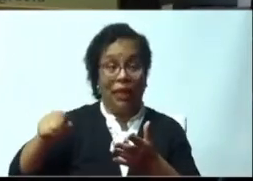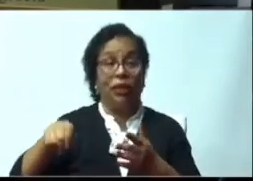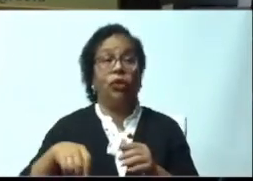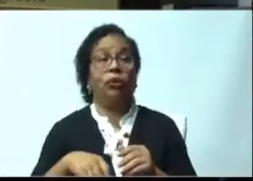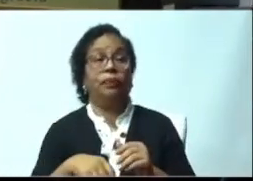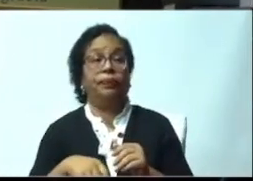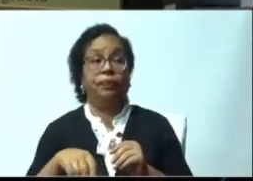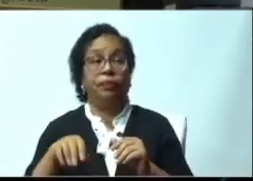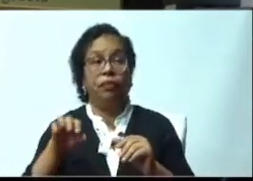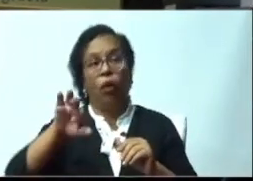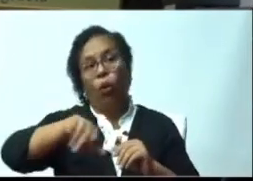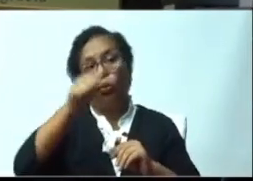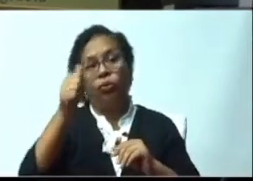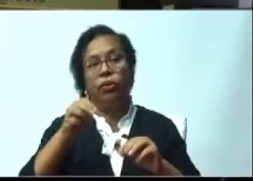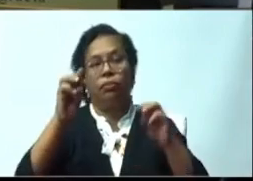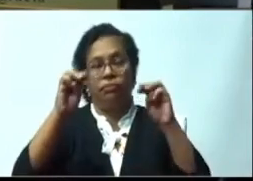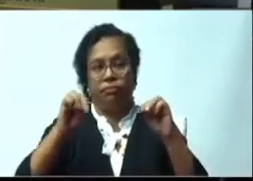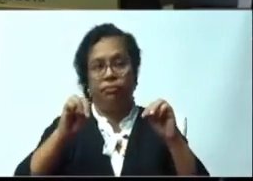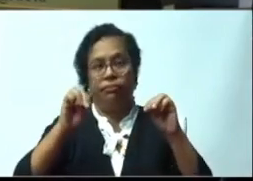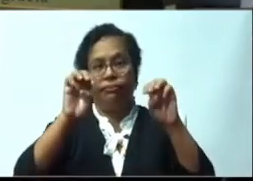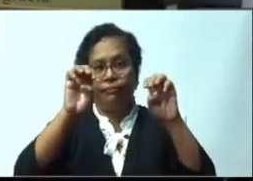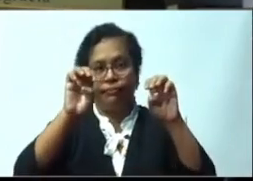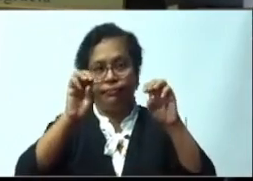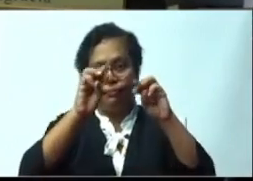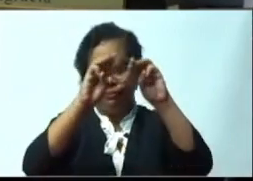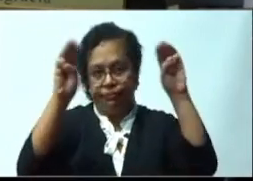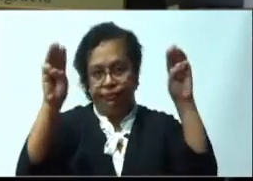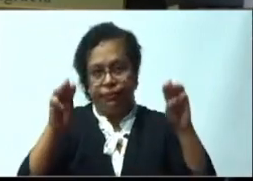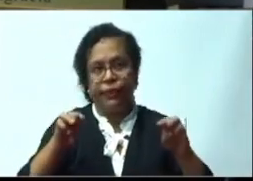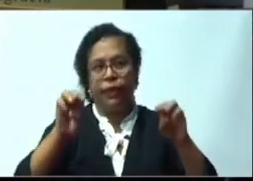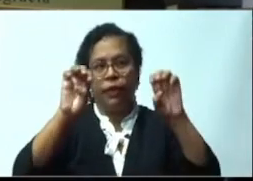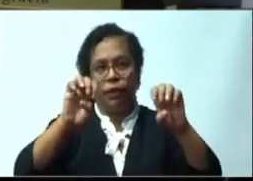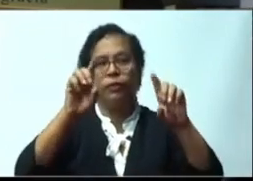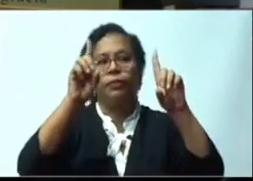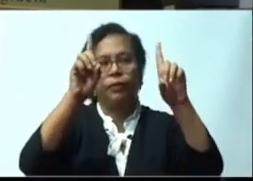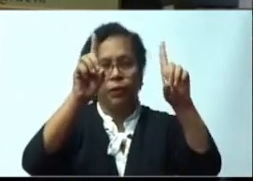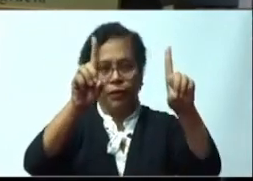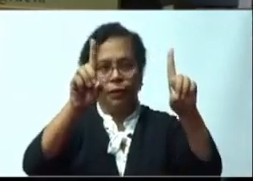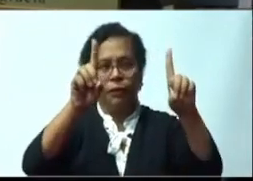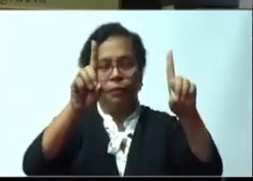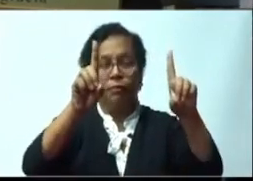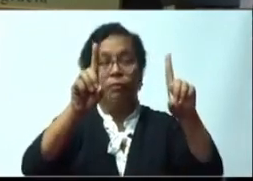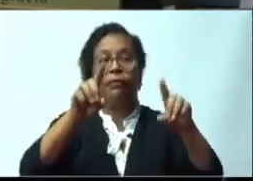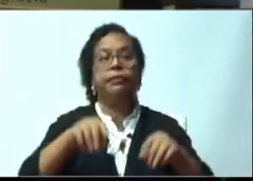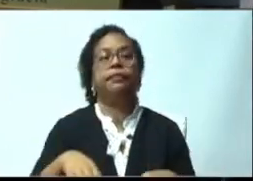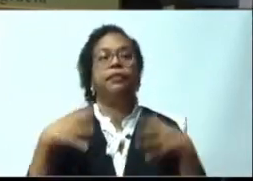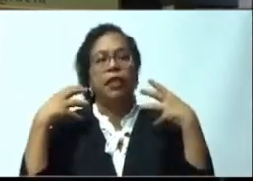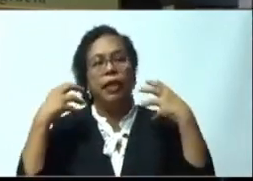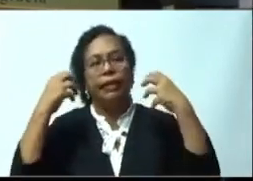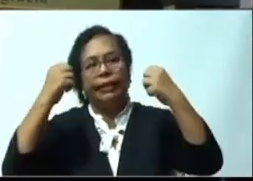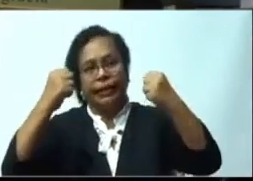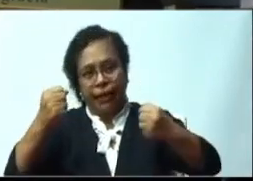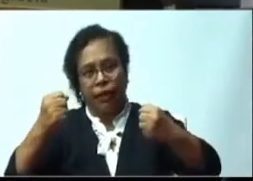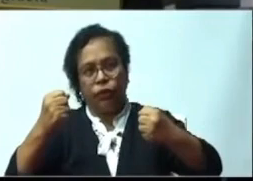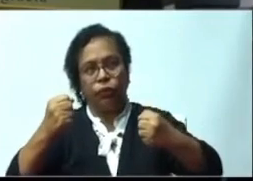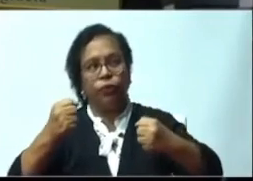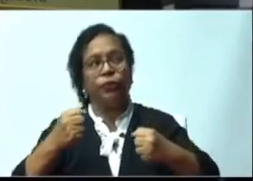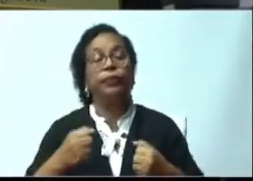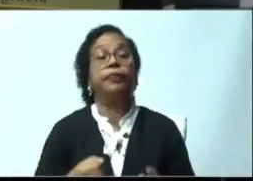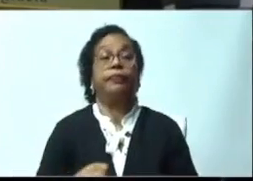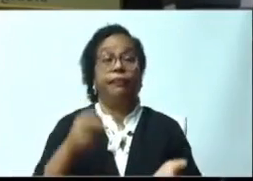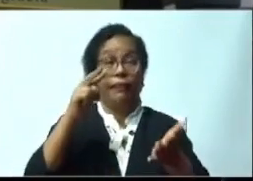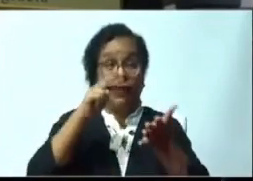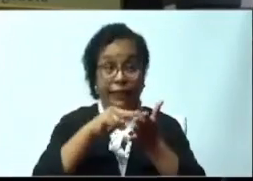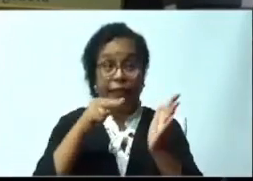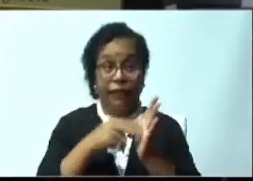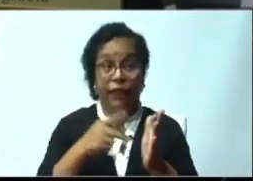el 13% a Salud y el 28% al resto del Estado. Es decir, nosotros estamos pagando de gasto de intereses